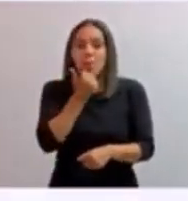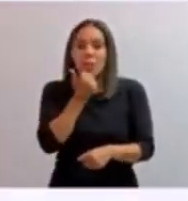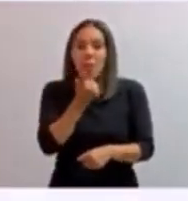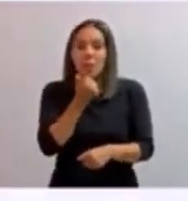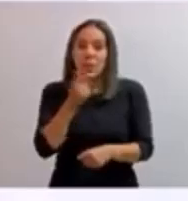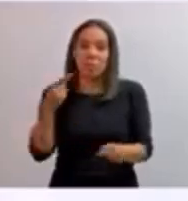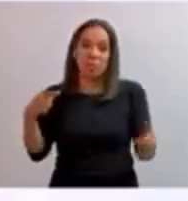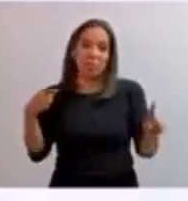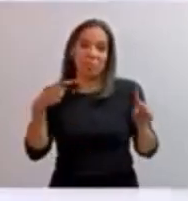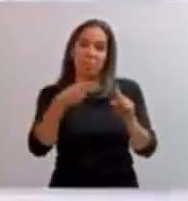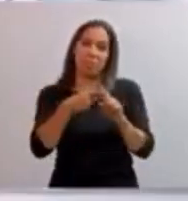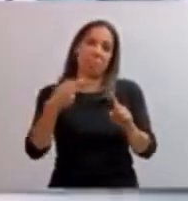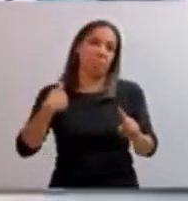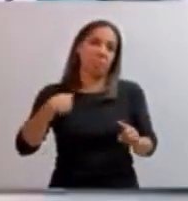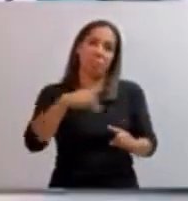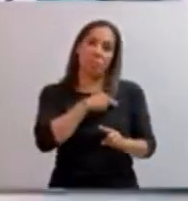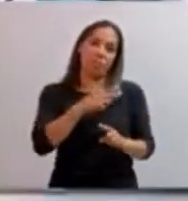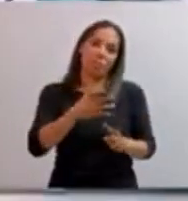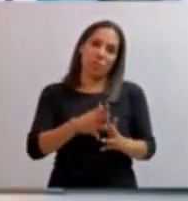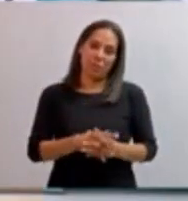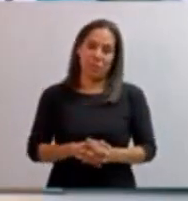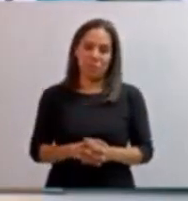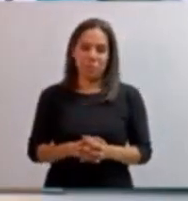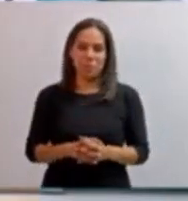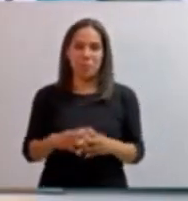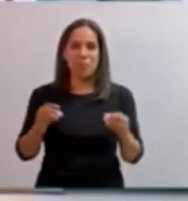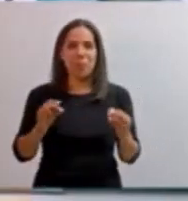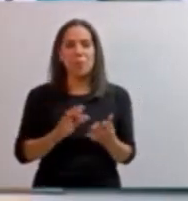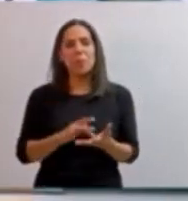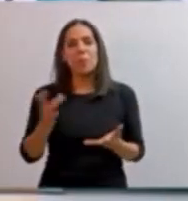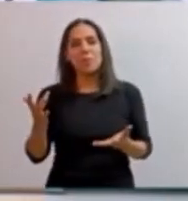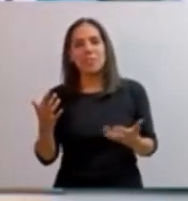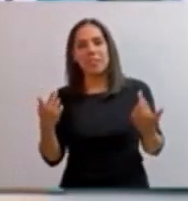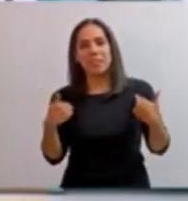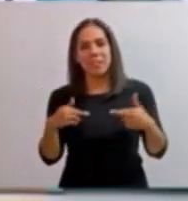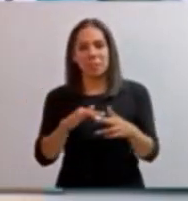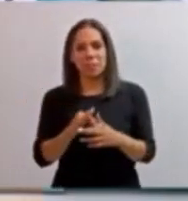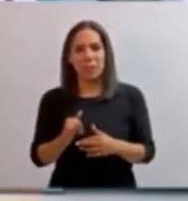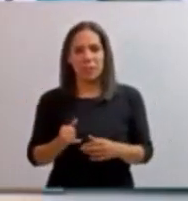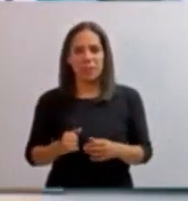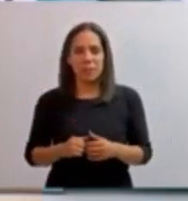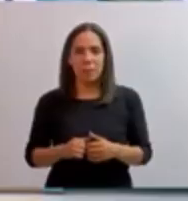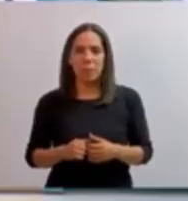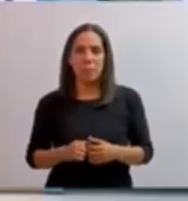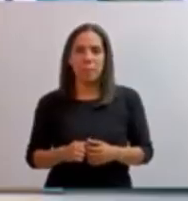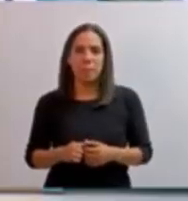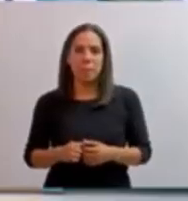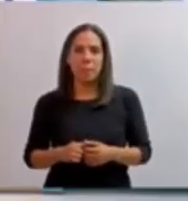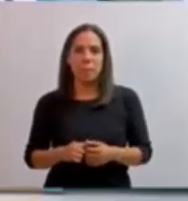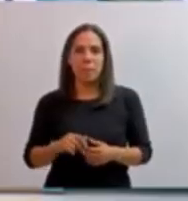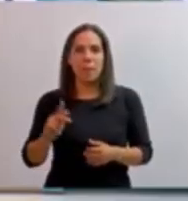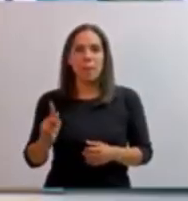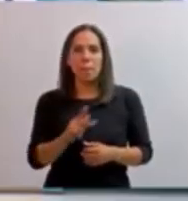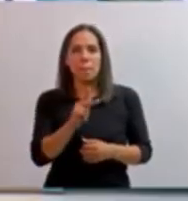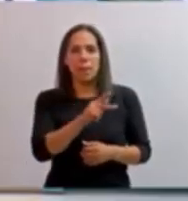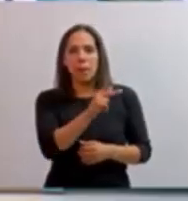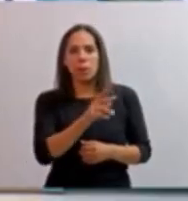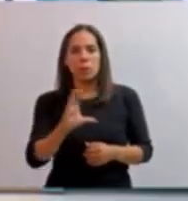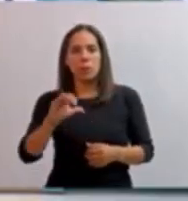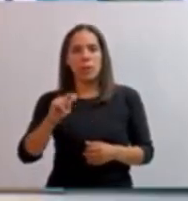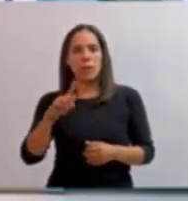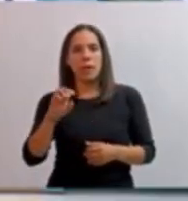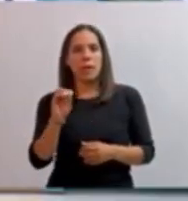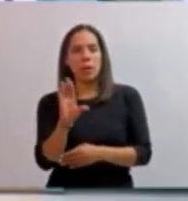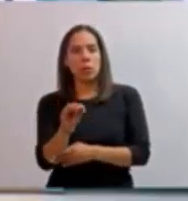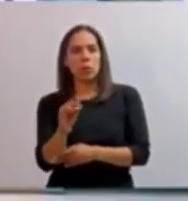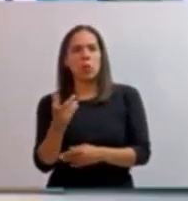educativo en el país. Claro, muchas gracias, maestra Isabel. Ahora, maestra Rosirene, una pregunta de Carlos Luna.